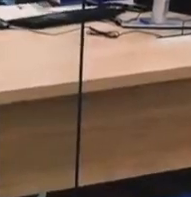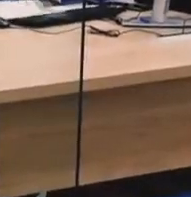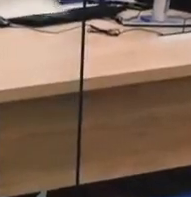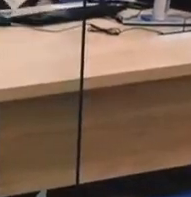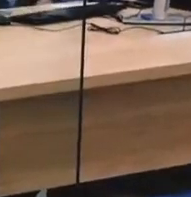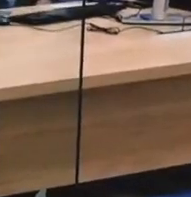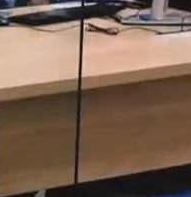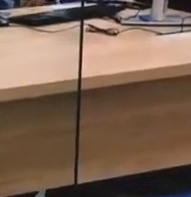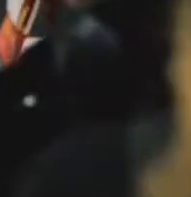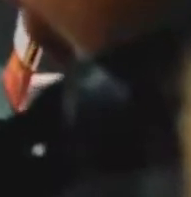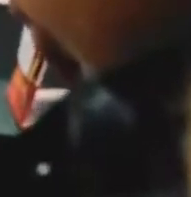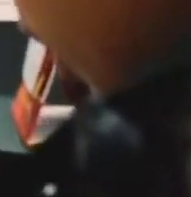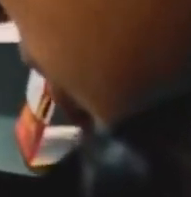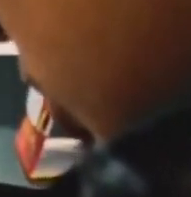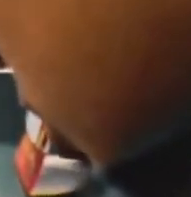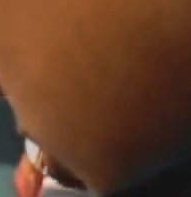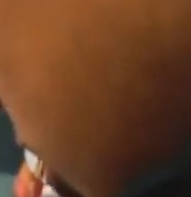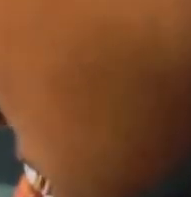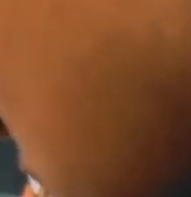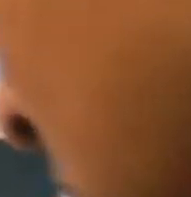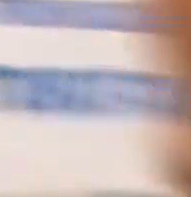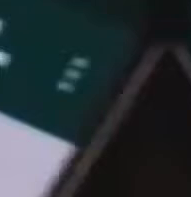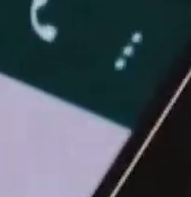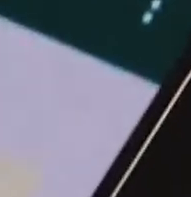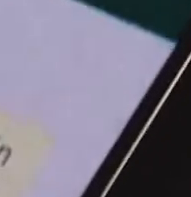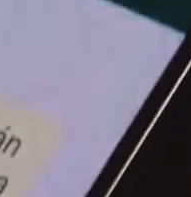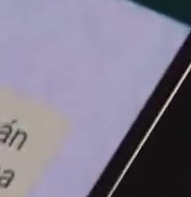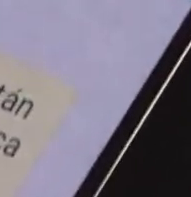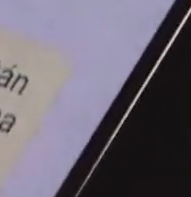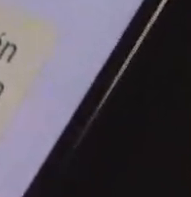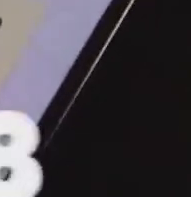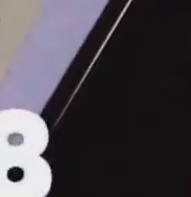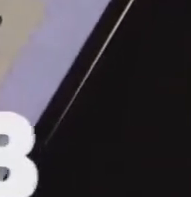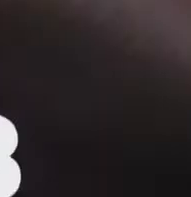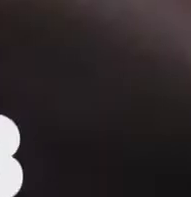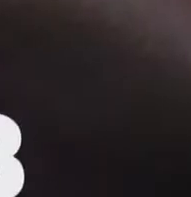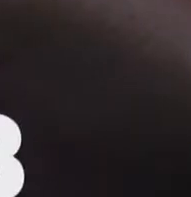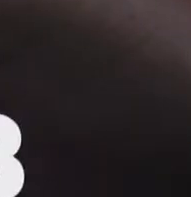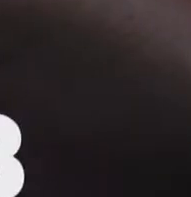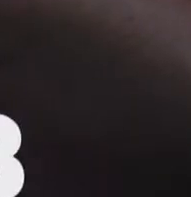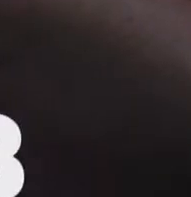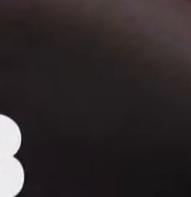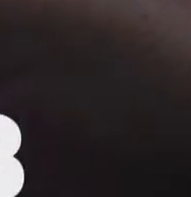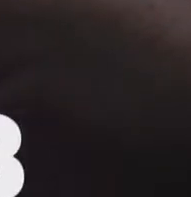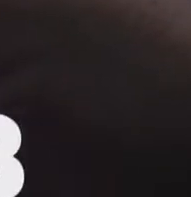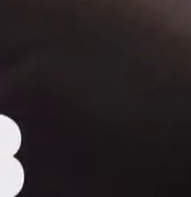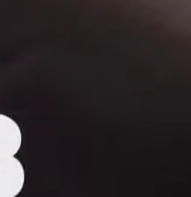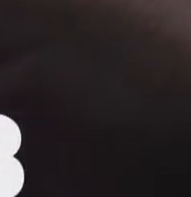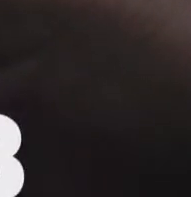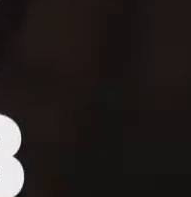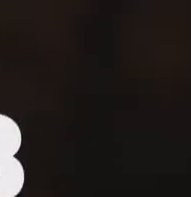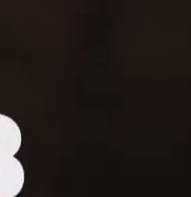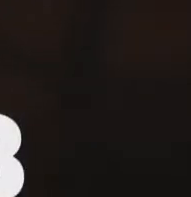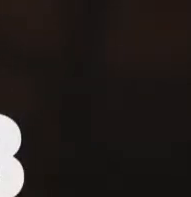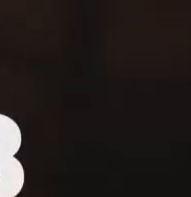el MAC del Real Plaza, Ventanilla 9, y por nuestros canales digitales, WhatsApp